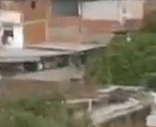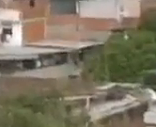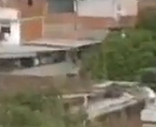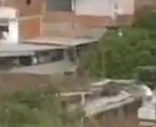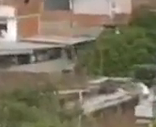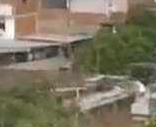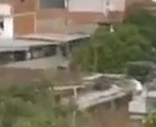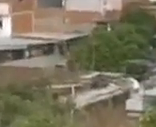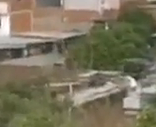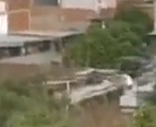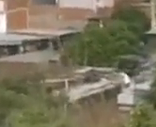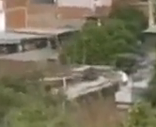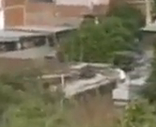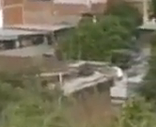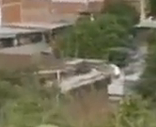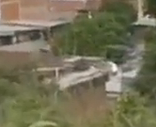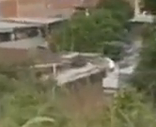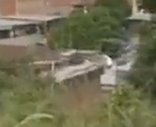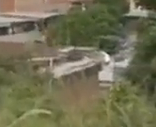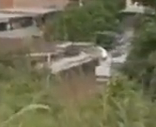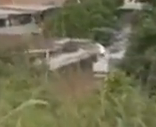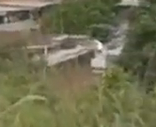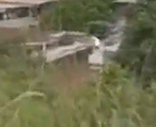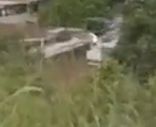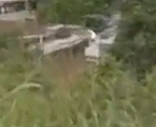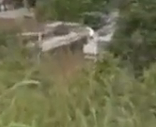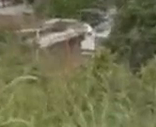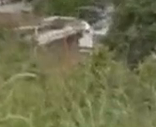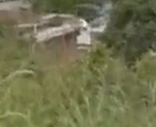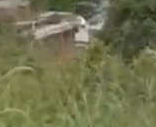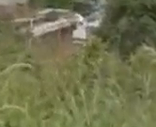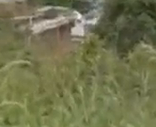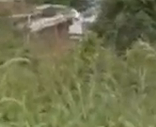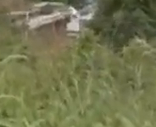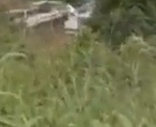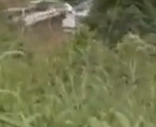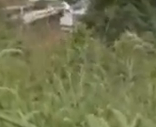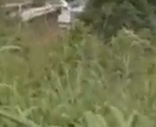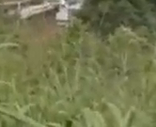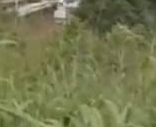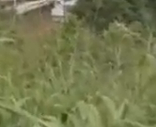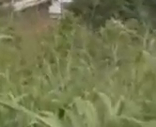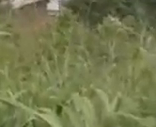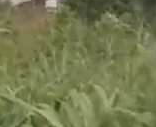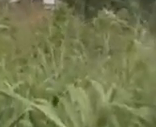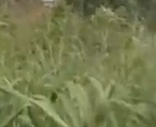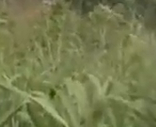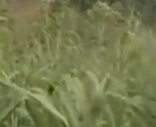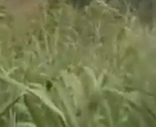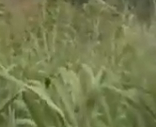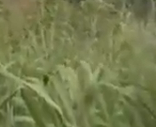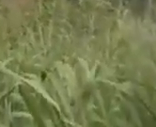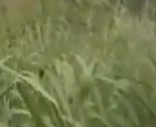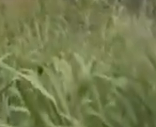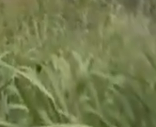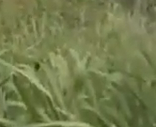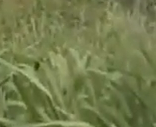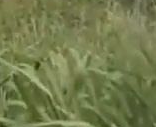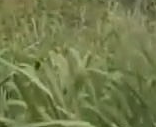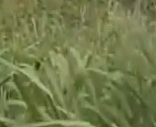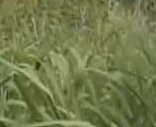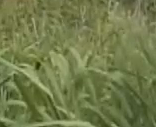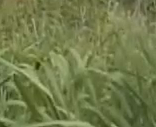Iniciamos esta transmisión desde la Unidad Educativa Nacional Gabriela Mistral, ubicada en la parroquia 23 de enero